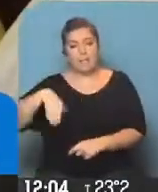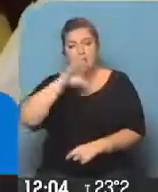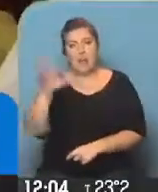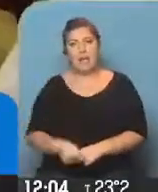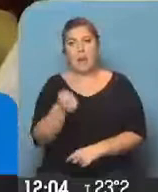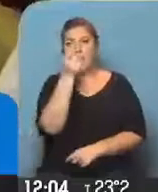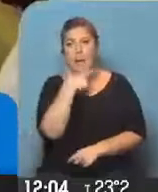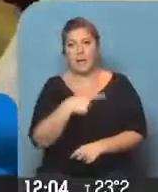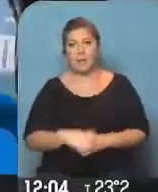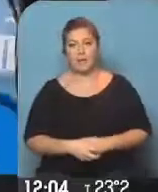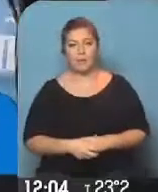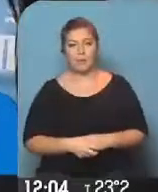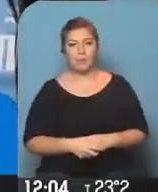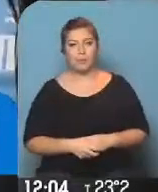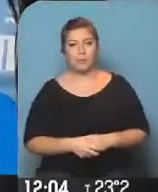Macri.